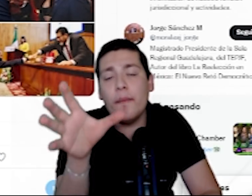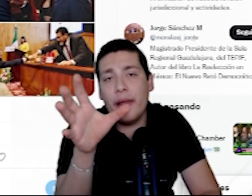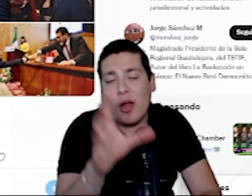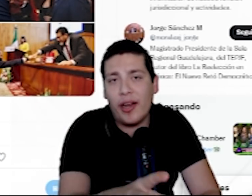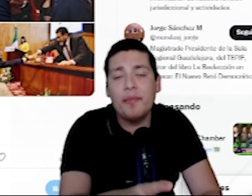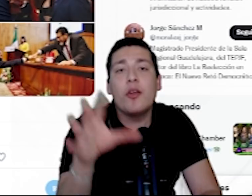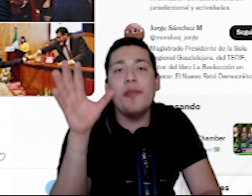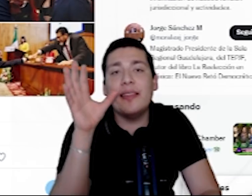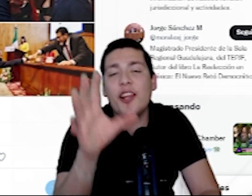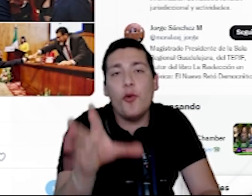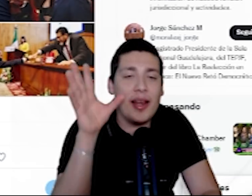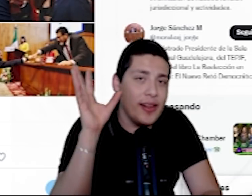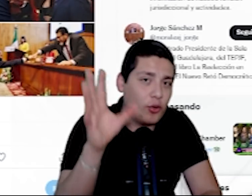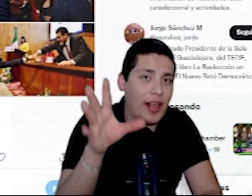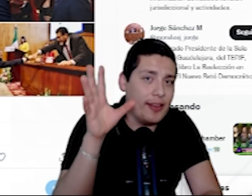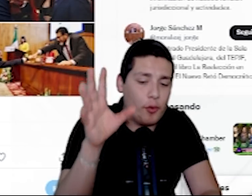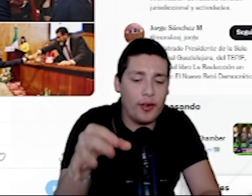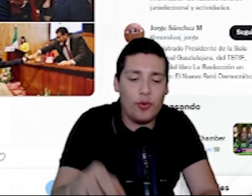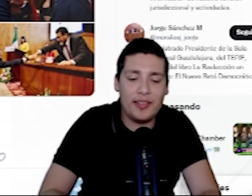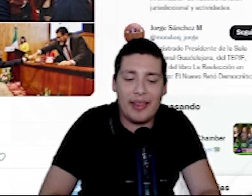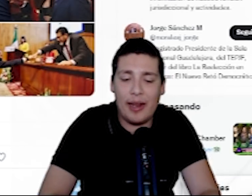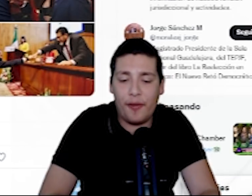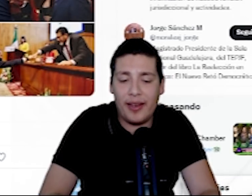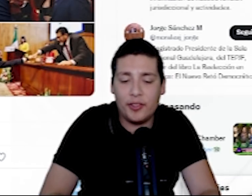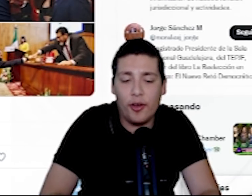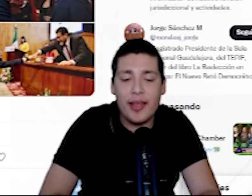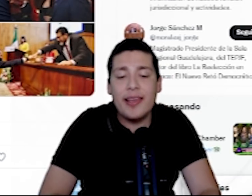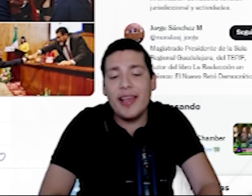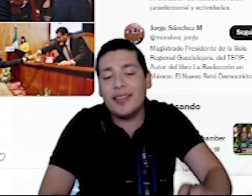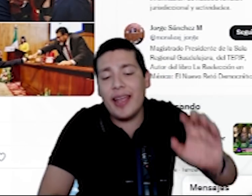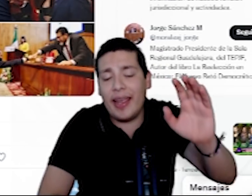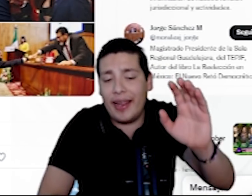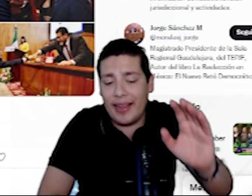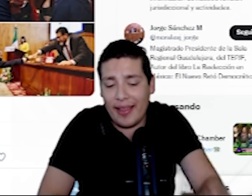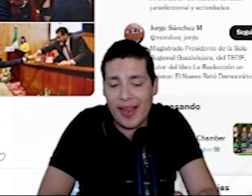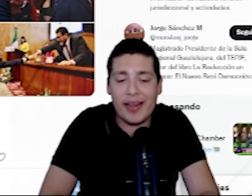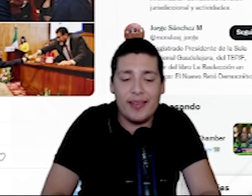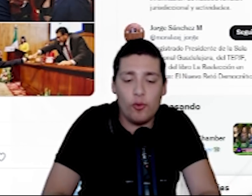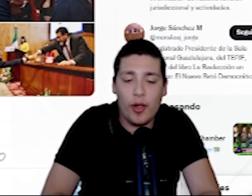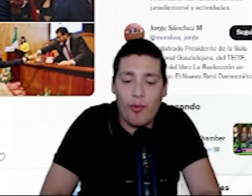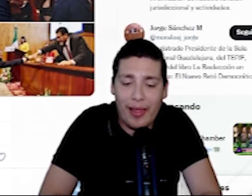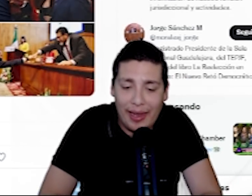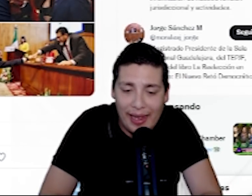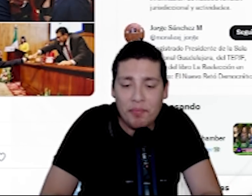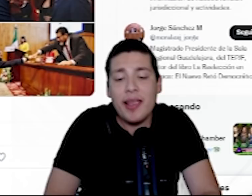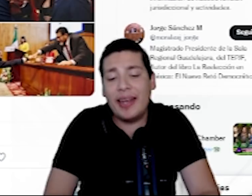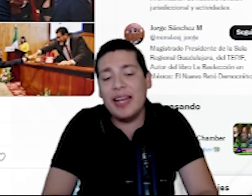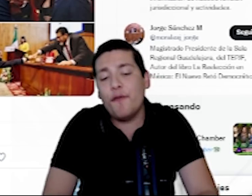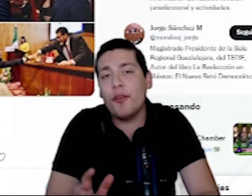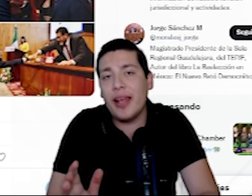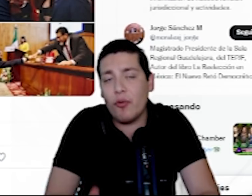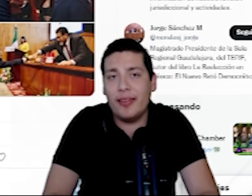pero ahora con el Tribunal Electoral del Poder Judicial de la Federación. Y es que el día de ayer estuvo en Guadalajara,